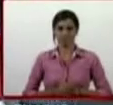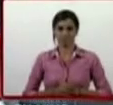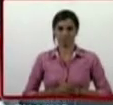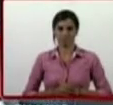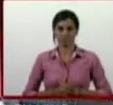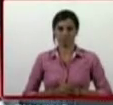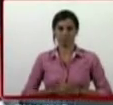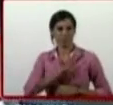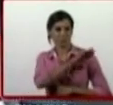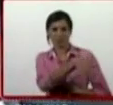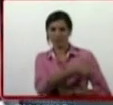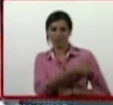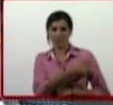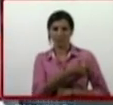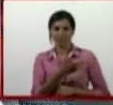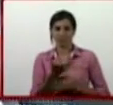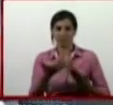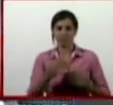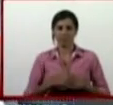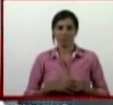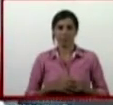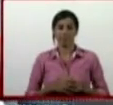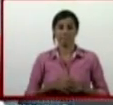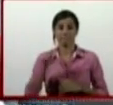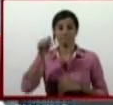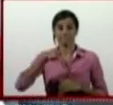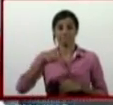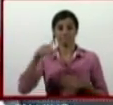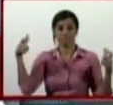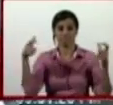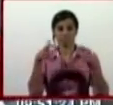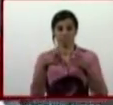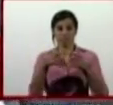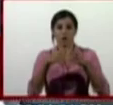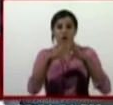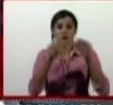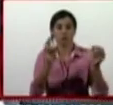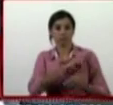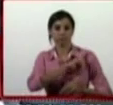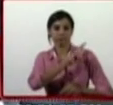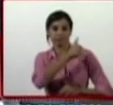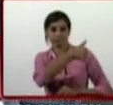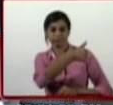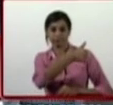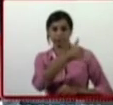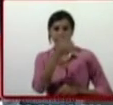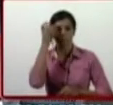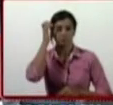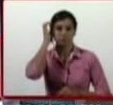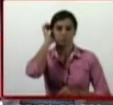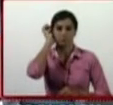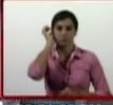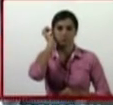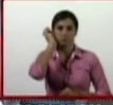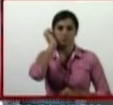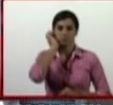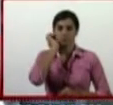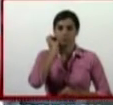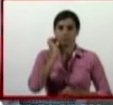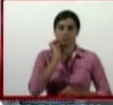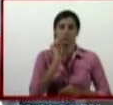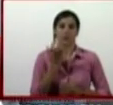Las universidades, hoy hubo una reunión con todos los rectores, los